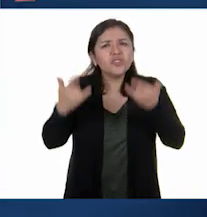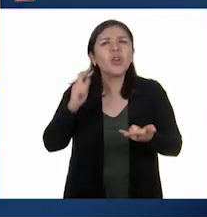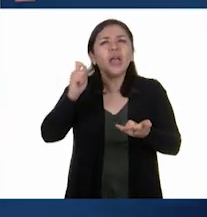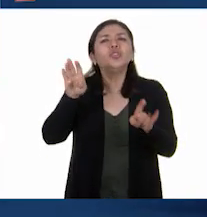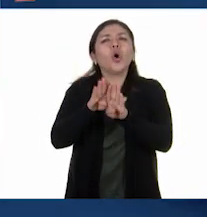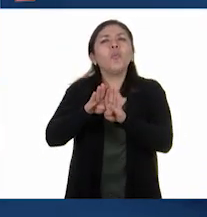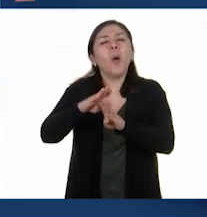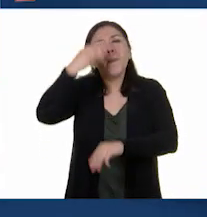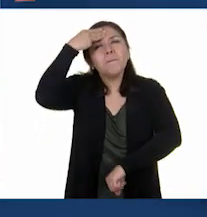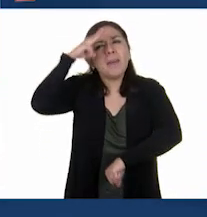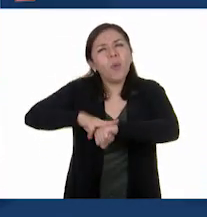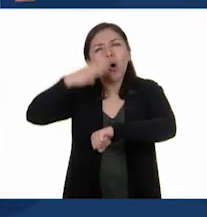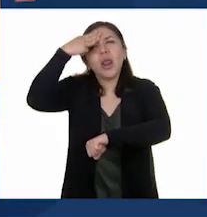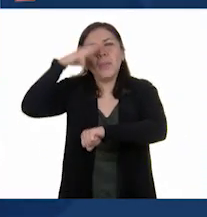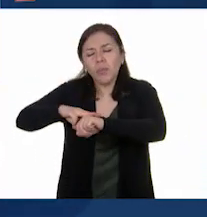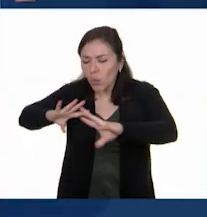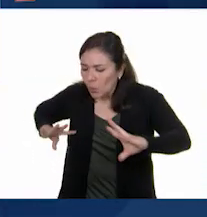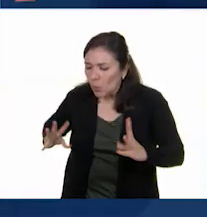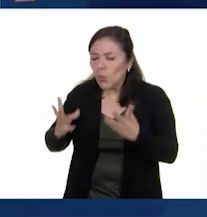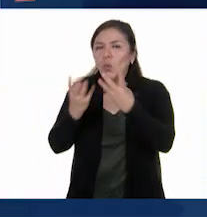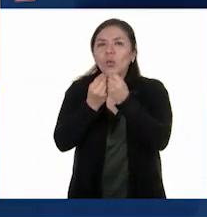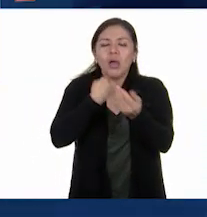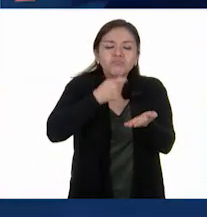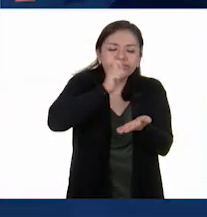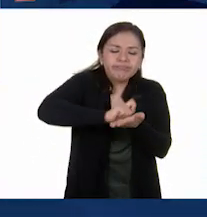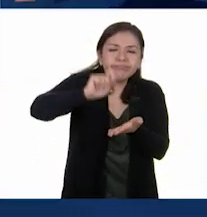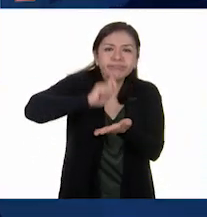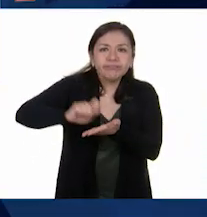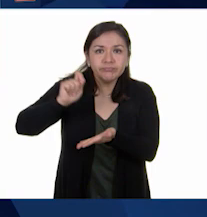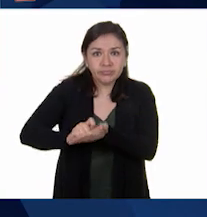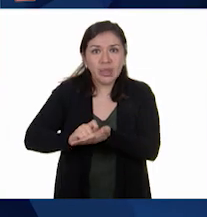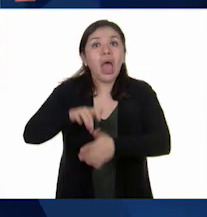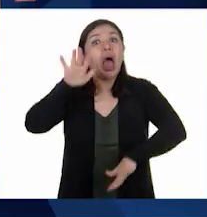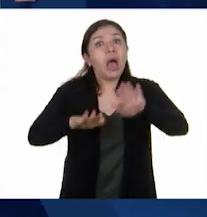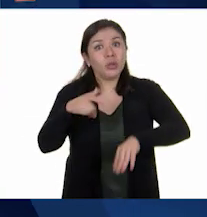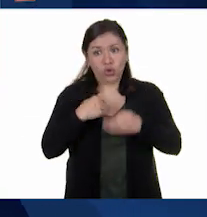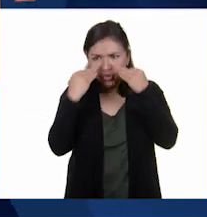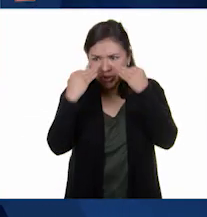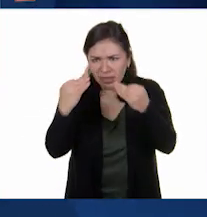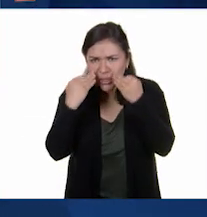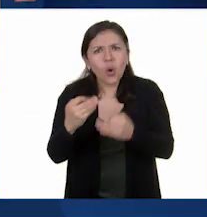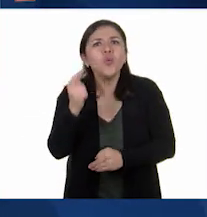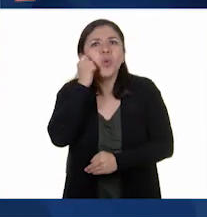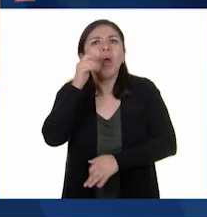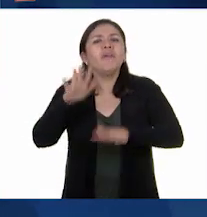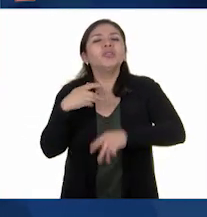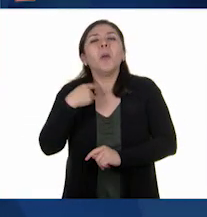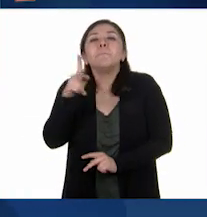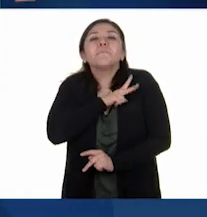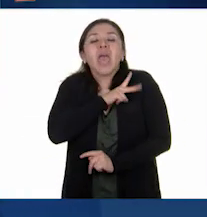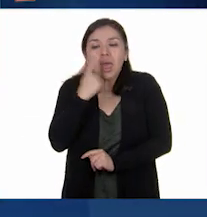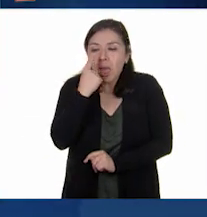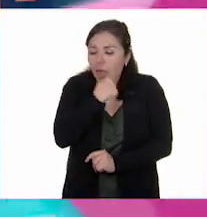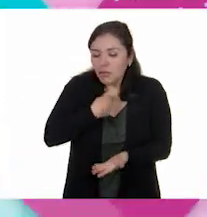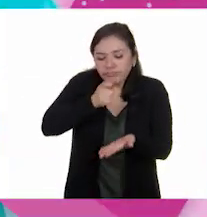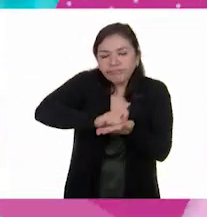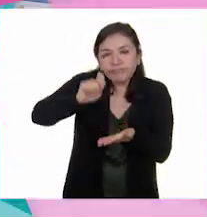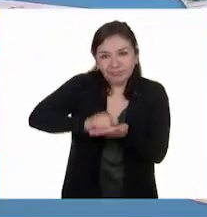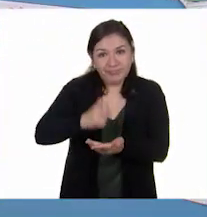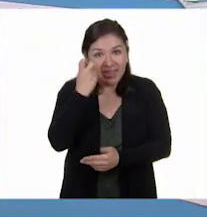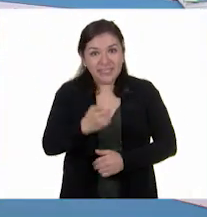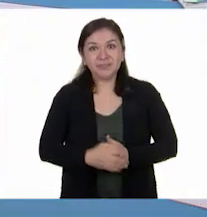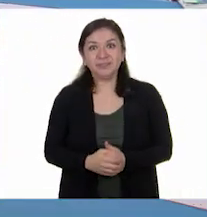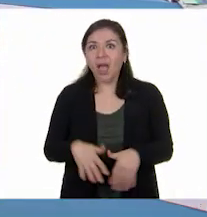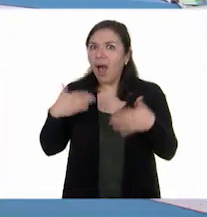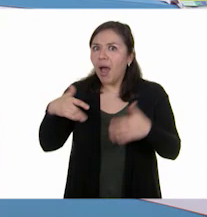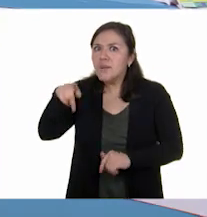reconstrucción y una interpretación de lo sucedido, aun cuando se haya sido testigo de los hechos. María, hoy sí